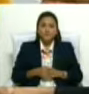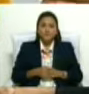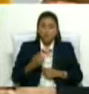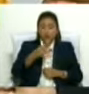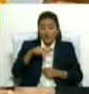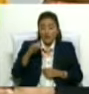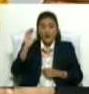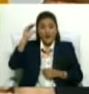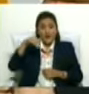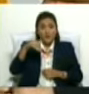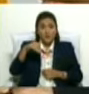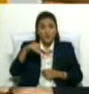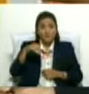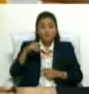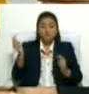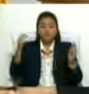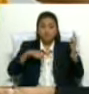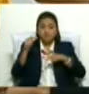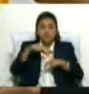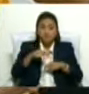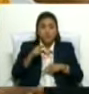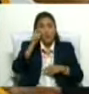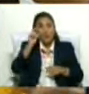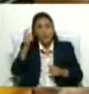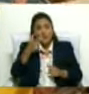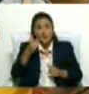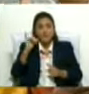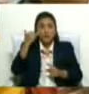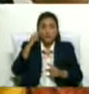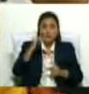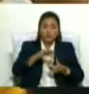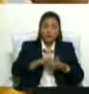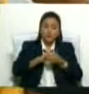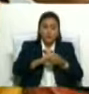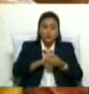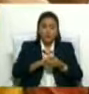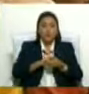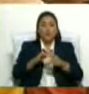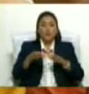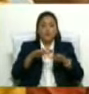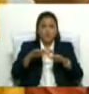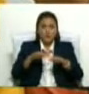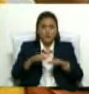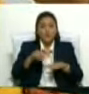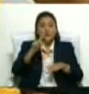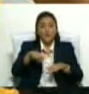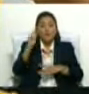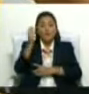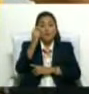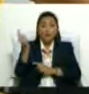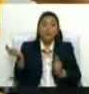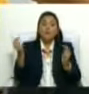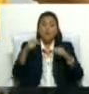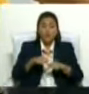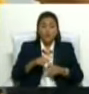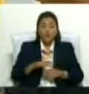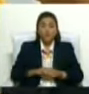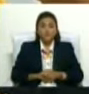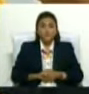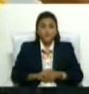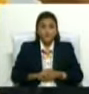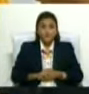que nos convirtemos en referencia, podemos ver el estado Guárico, Yaracuy, Trujillo, Cojedes y hasta del estado Apure. Hemos encontrado pacientes aquí